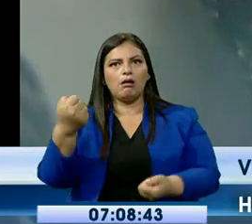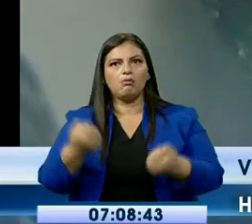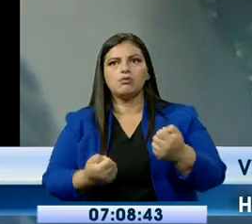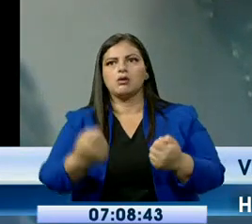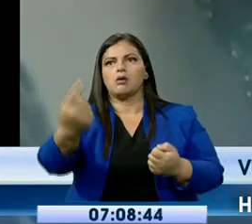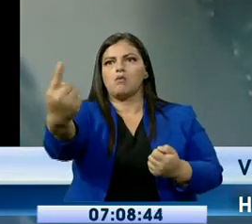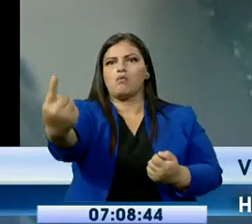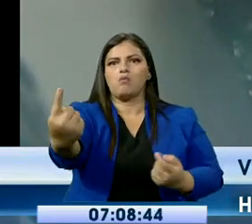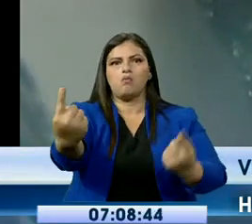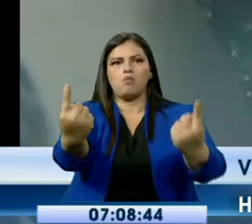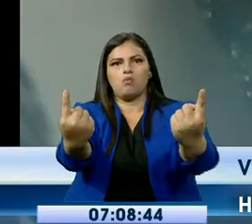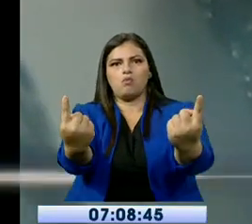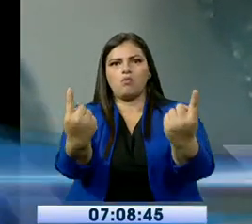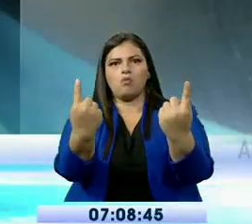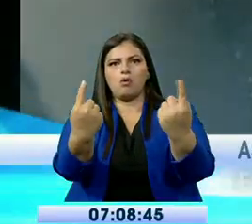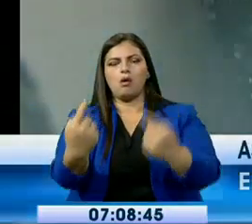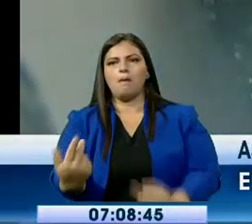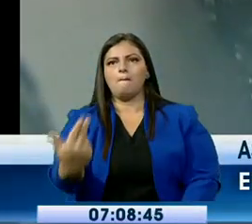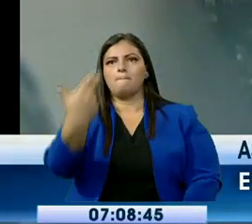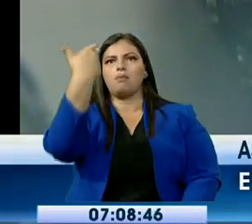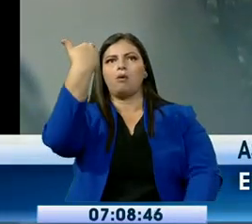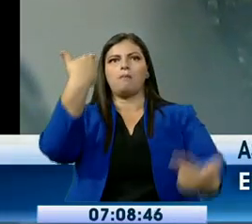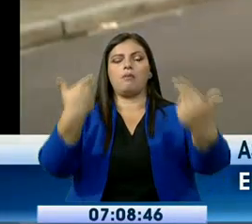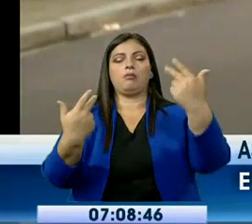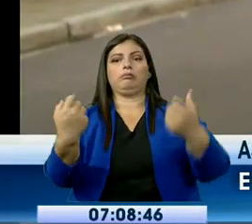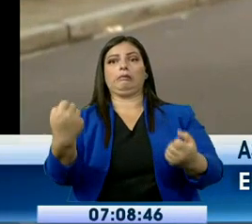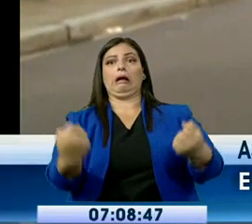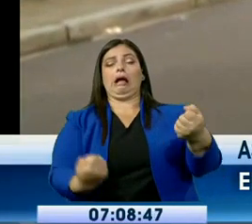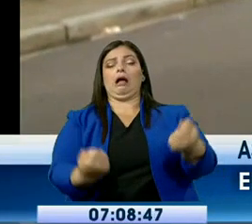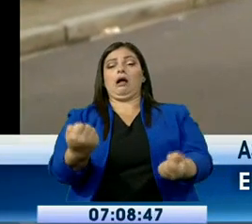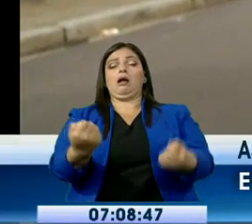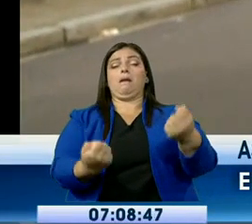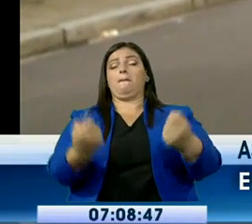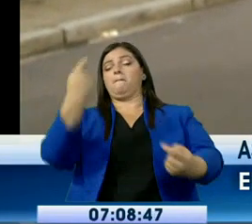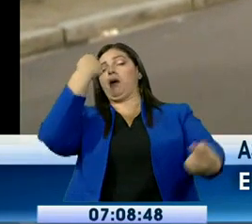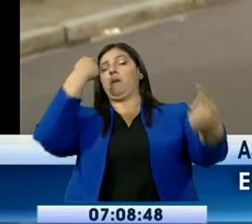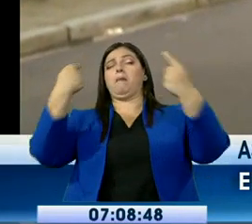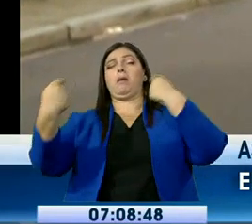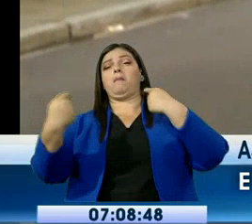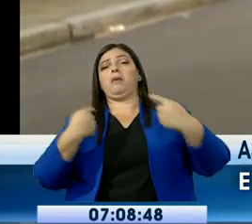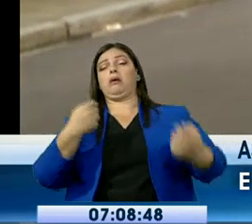otro tiro. Creo que sí, pero por no dejar de robar, porque ya terminaron de robar, pero y